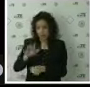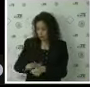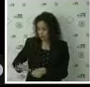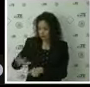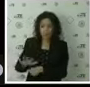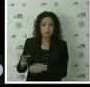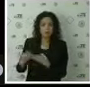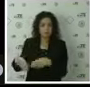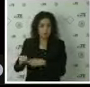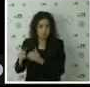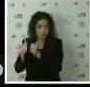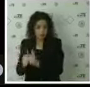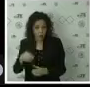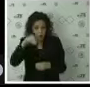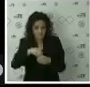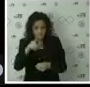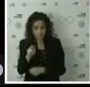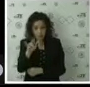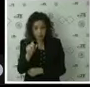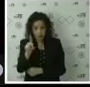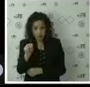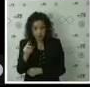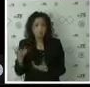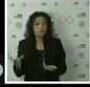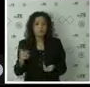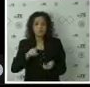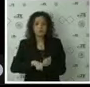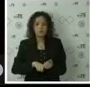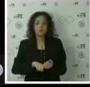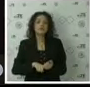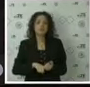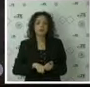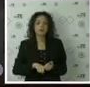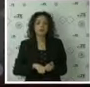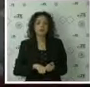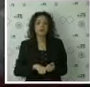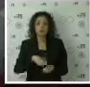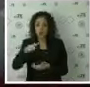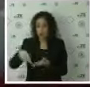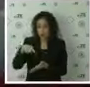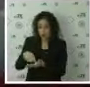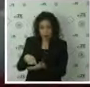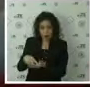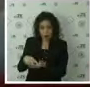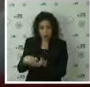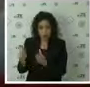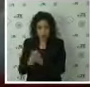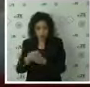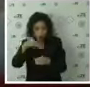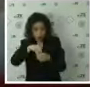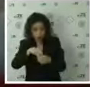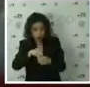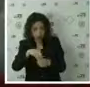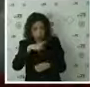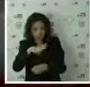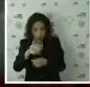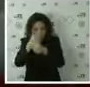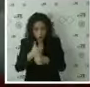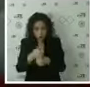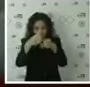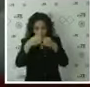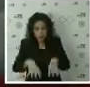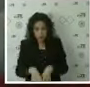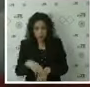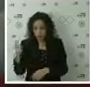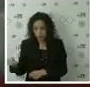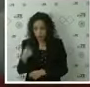espacio privado no está exento de derechos. Ustedes, si están en un espacio privado y tienen violencia, ustedes tienen del